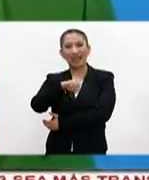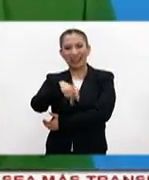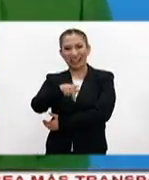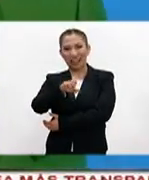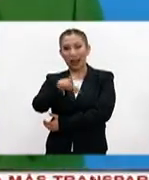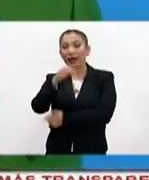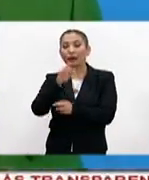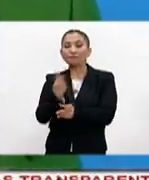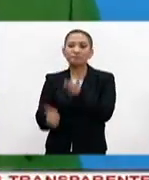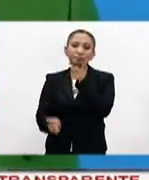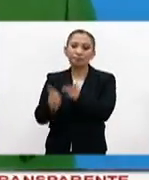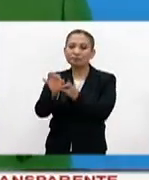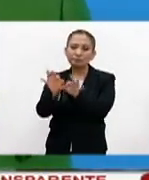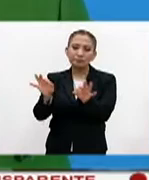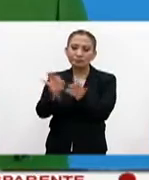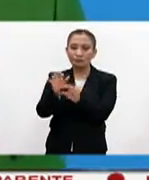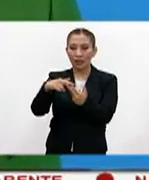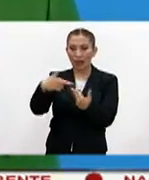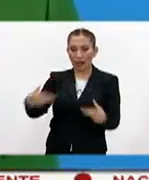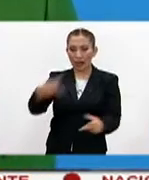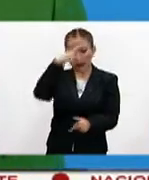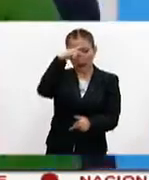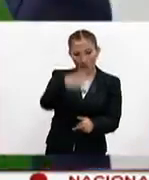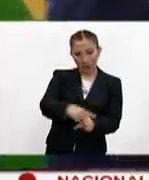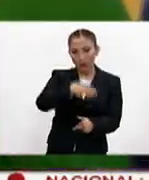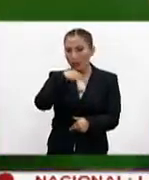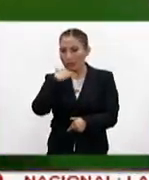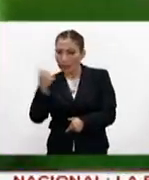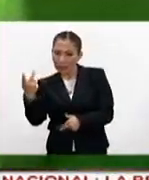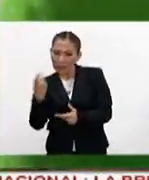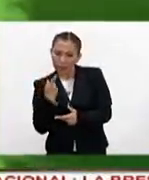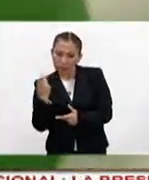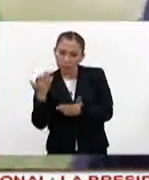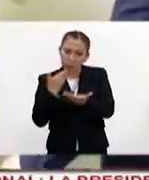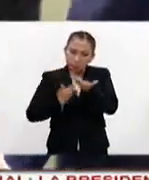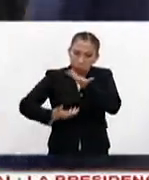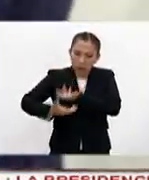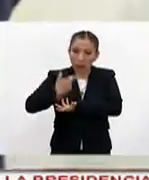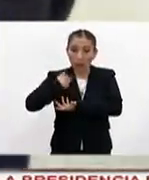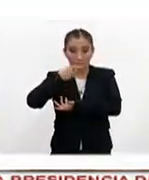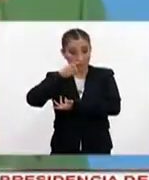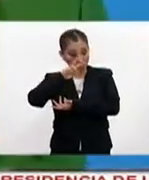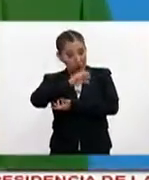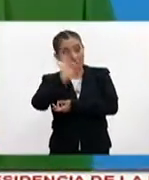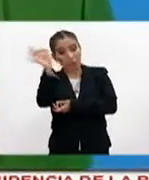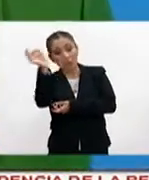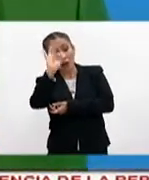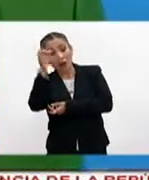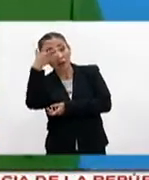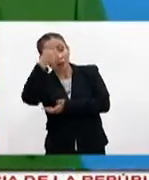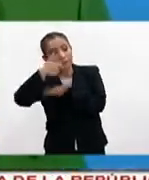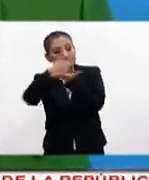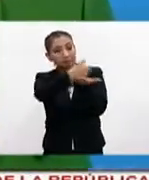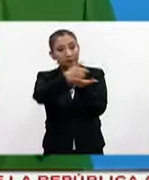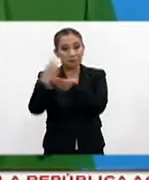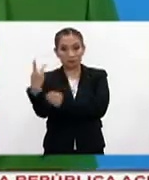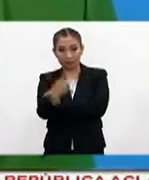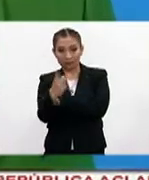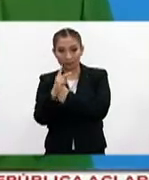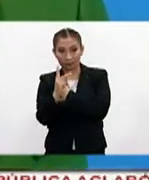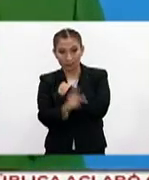Conversaron sobre la importancia de la relación entre México y Alemania y destacaron las enormes posibilidades de cooperación